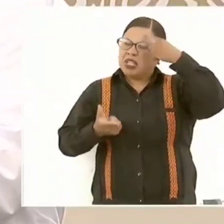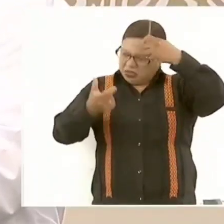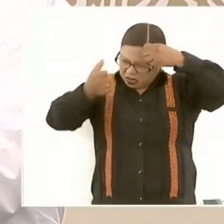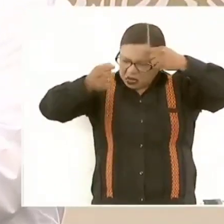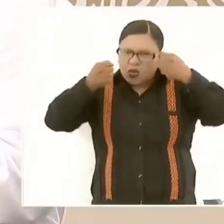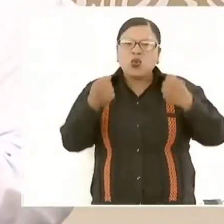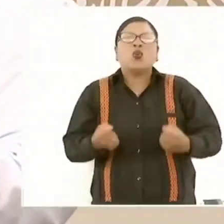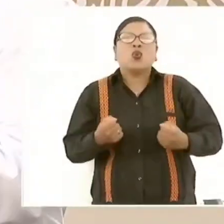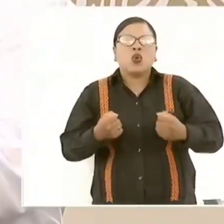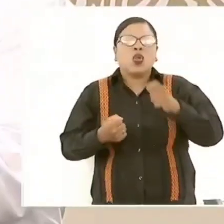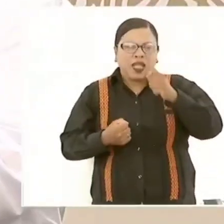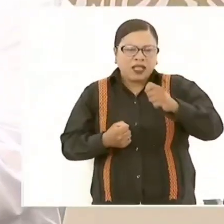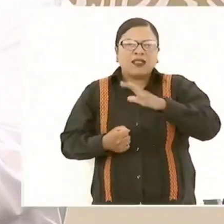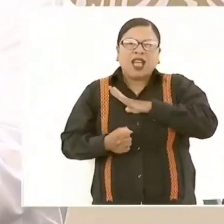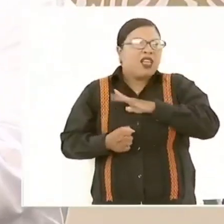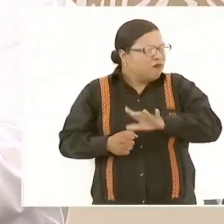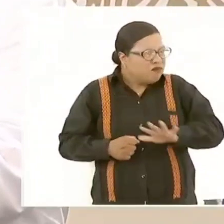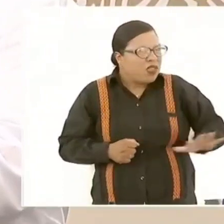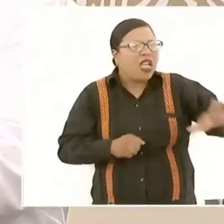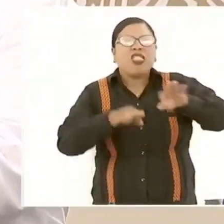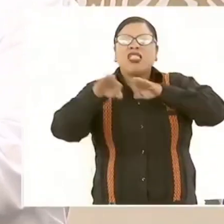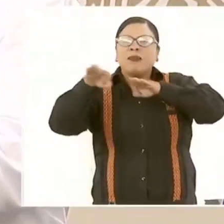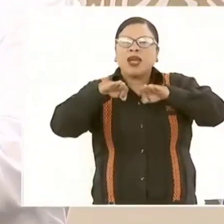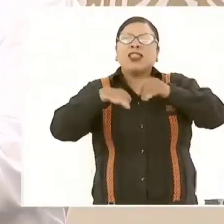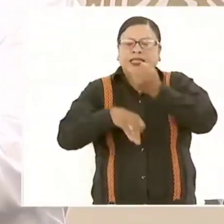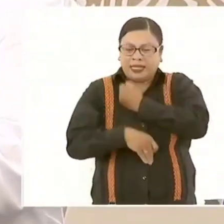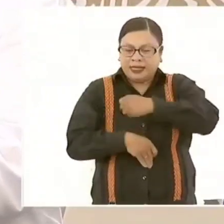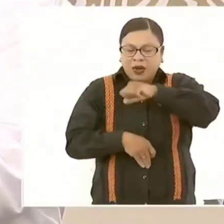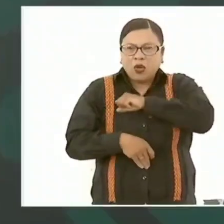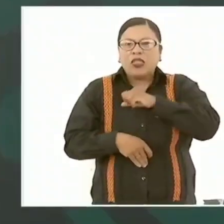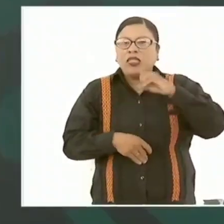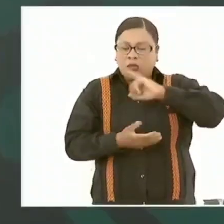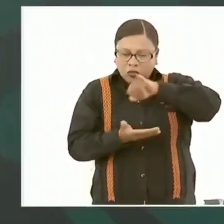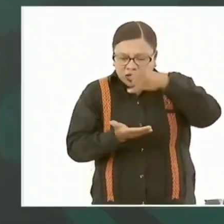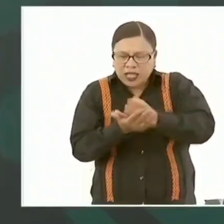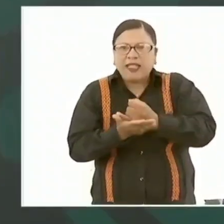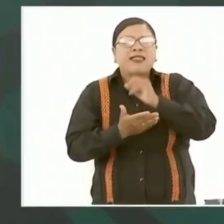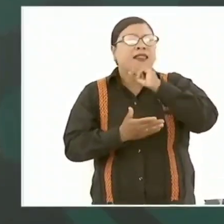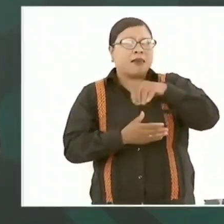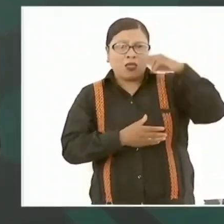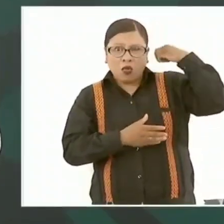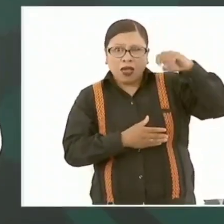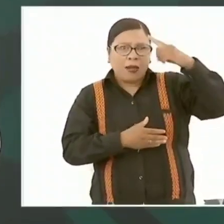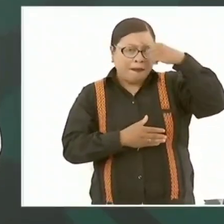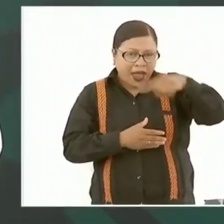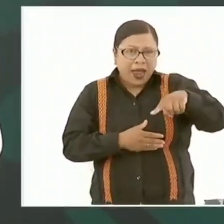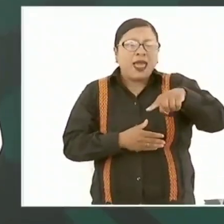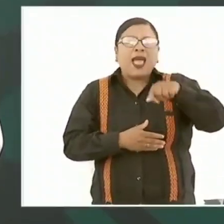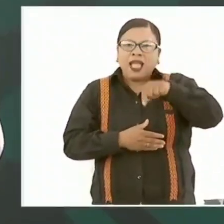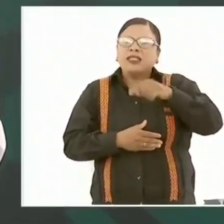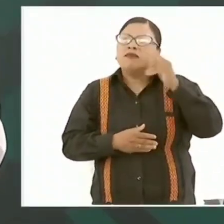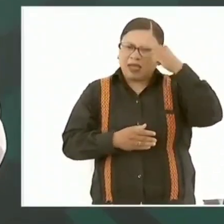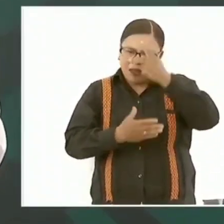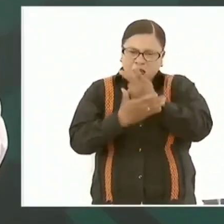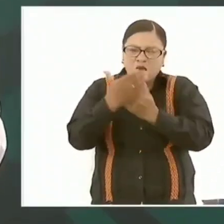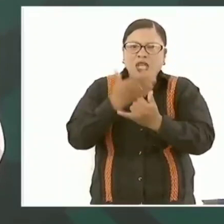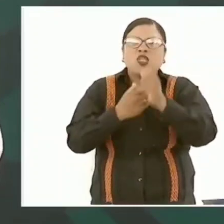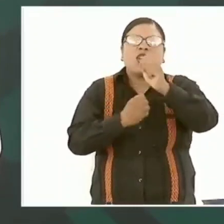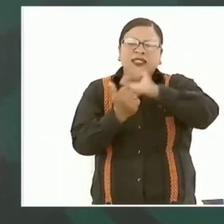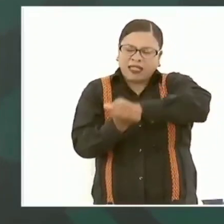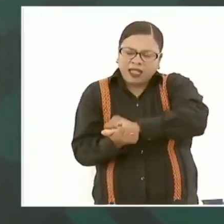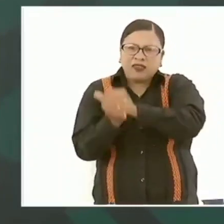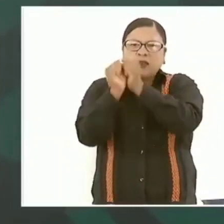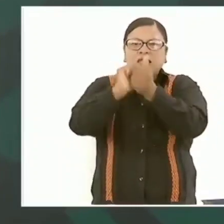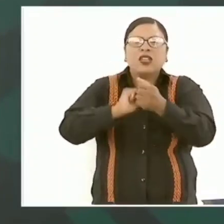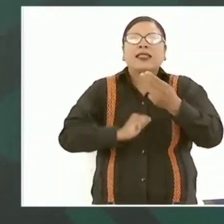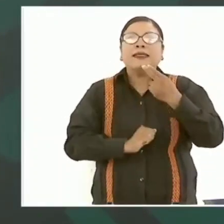de que cuenta con todos los trabajadores de salud de Juchitán y de todo Oaxaca para llevar a buen puerto el proyecto de transformación de los